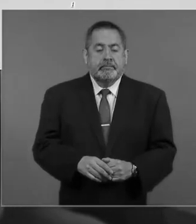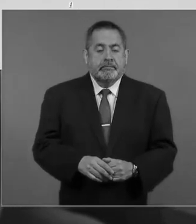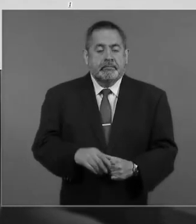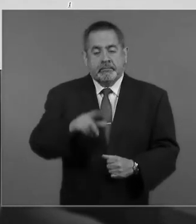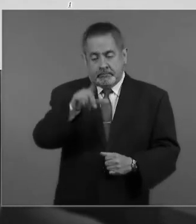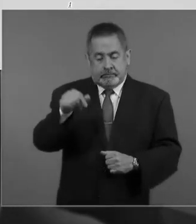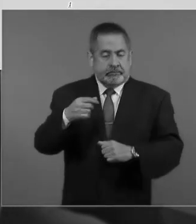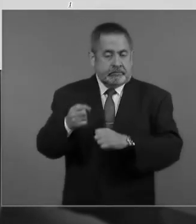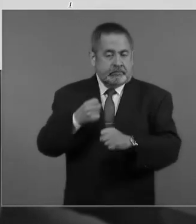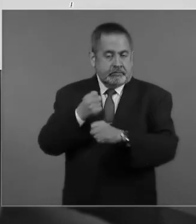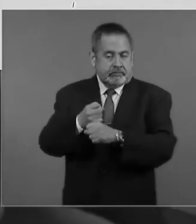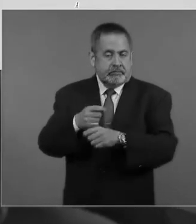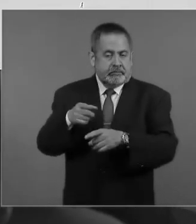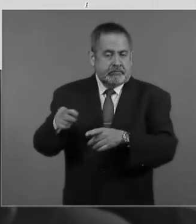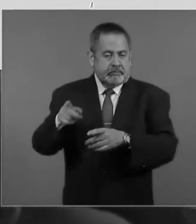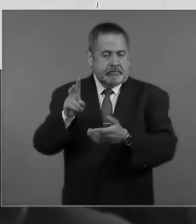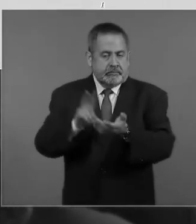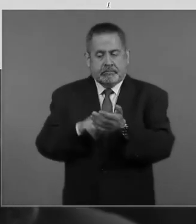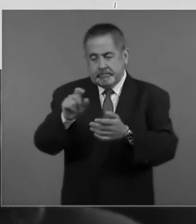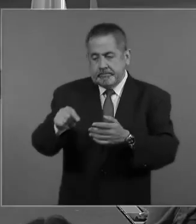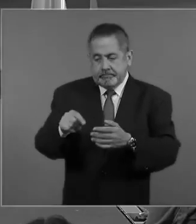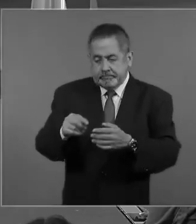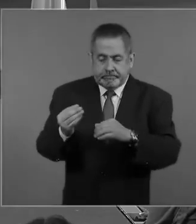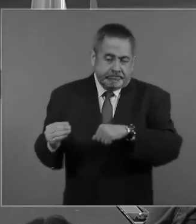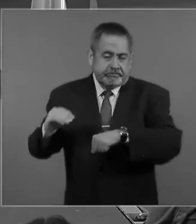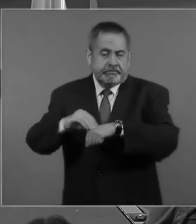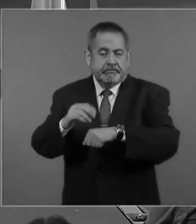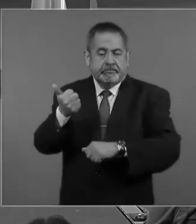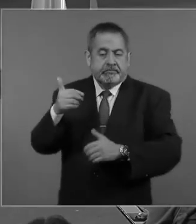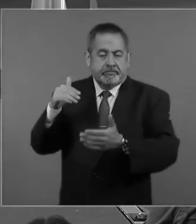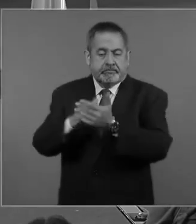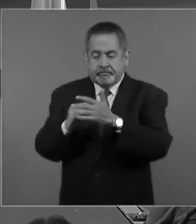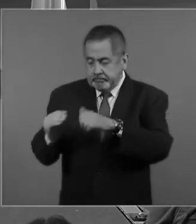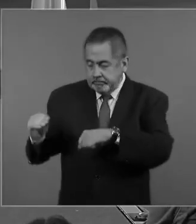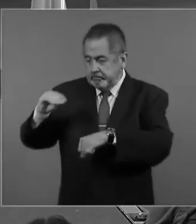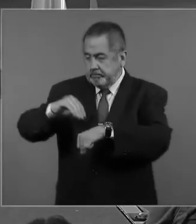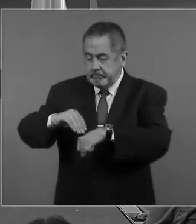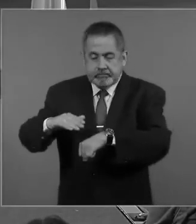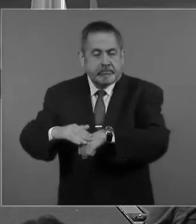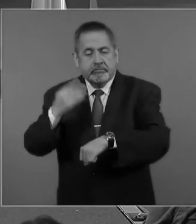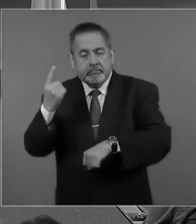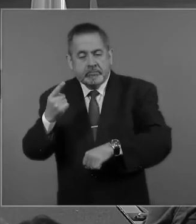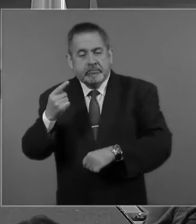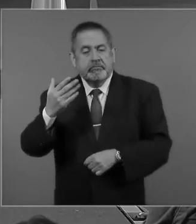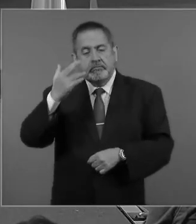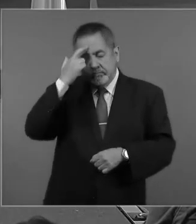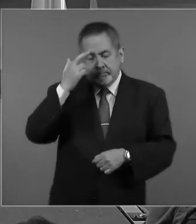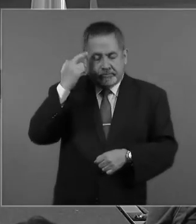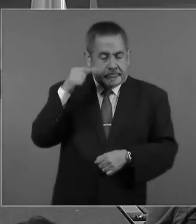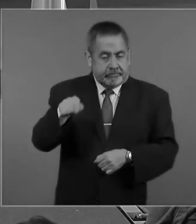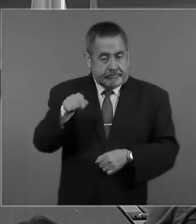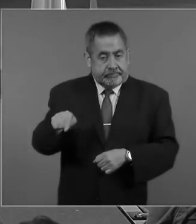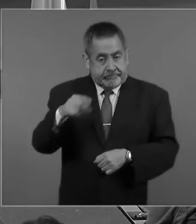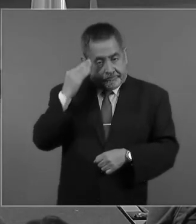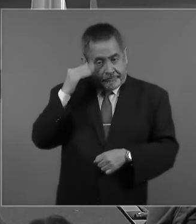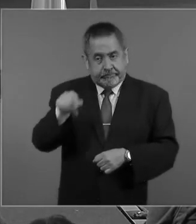logramos también aumentar a 6,000, porque no solo manejaban